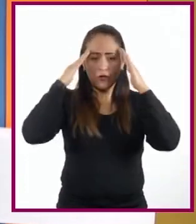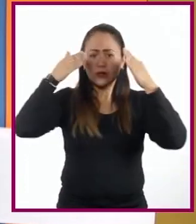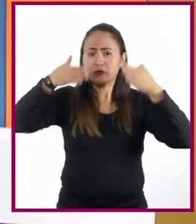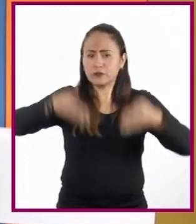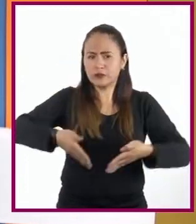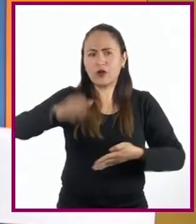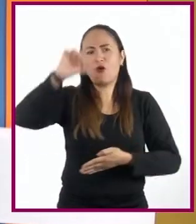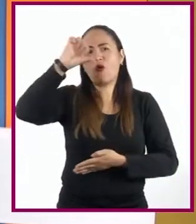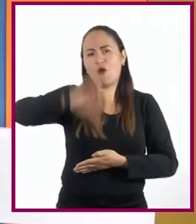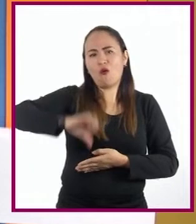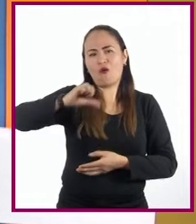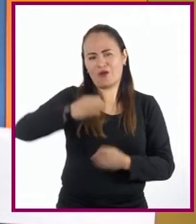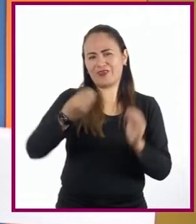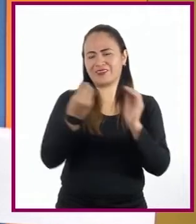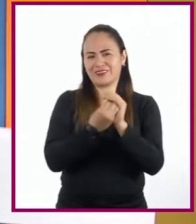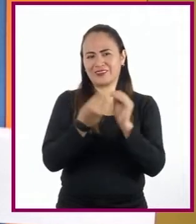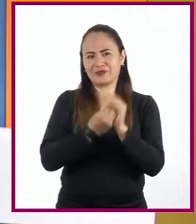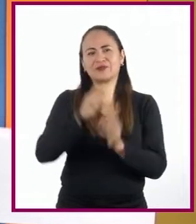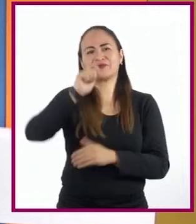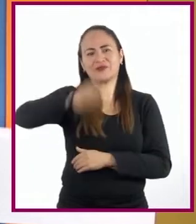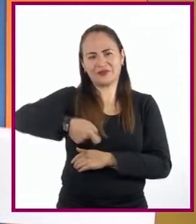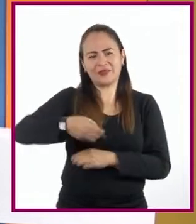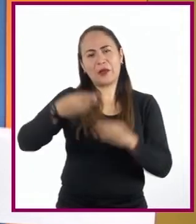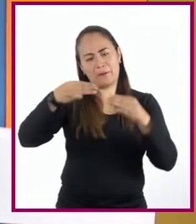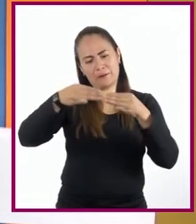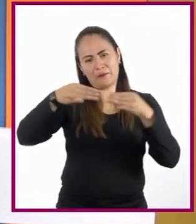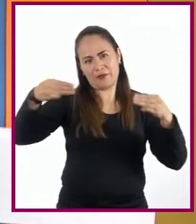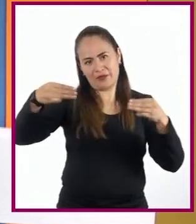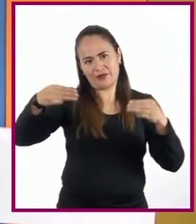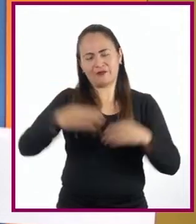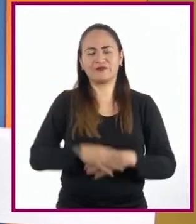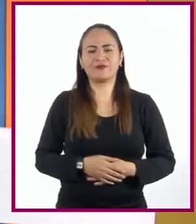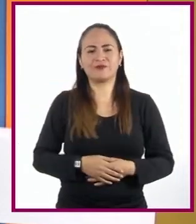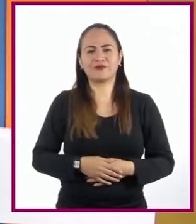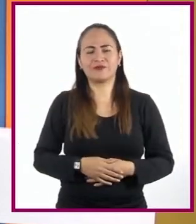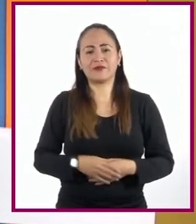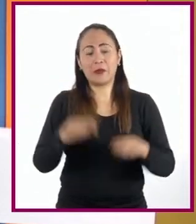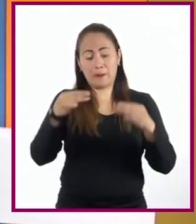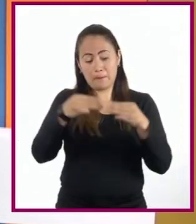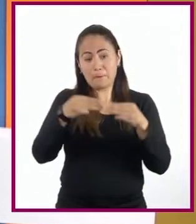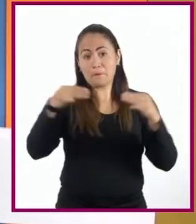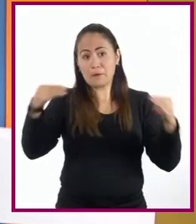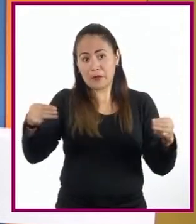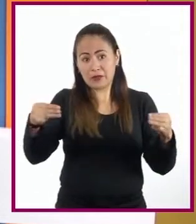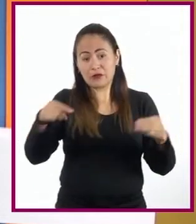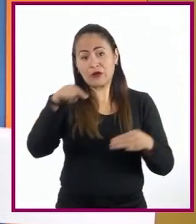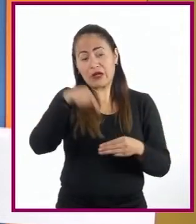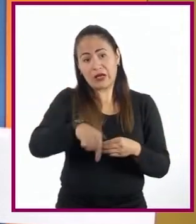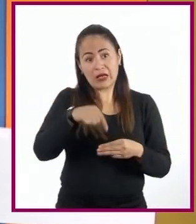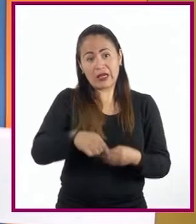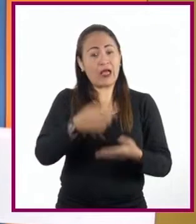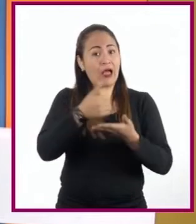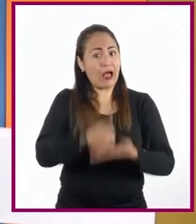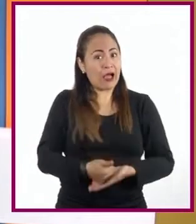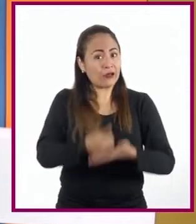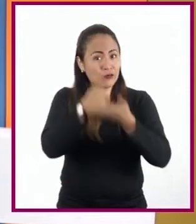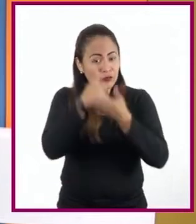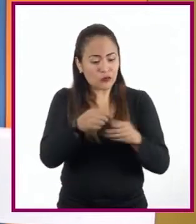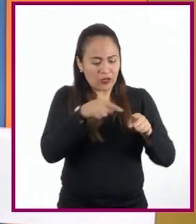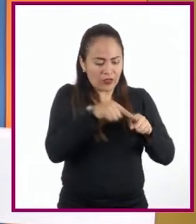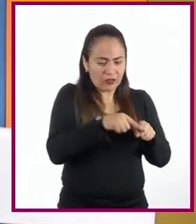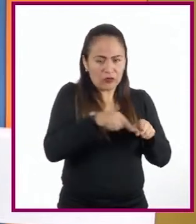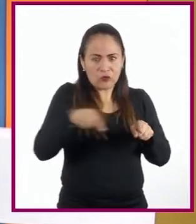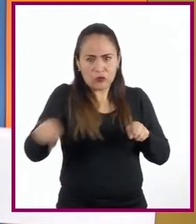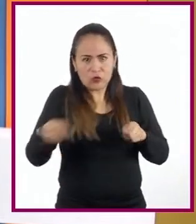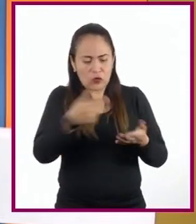medida que estudiaremos en esta sesión, que es el metro. El metro es la unidad de longitud que nos permite determinar la distancia